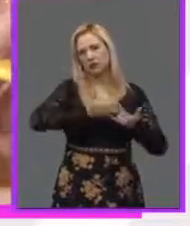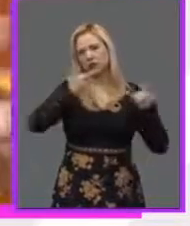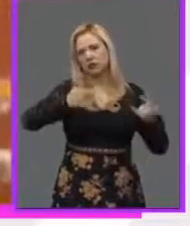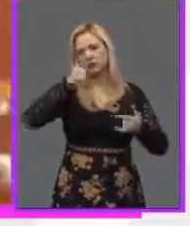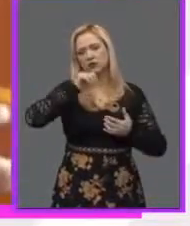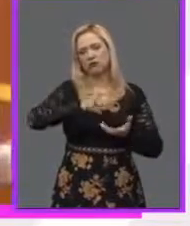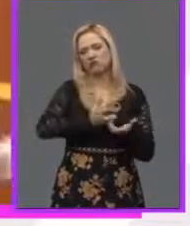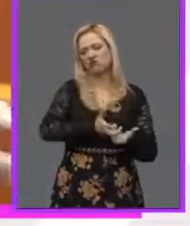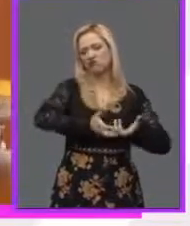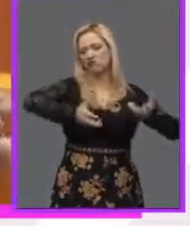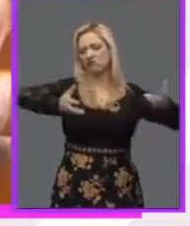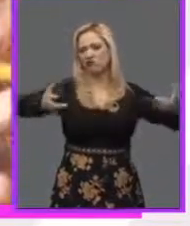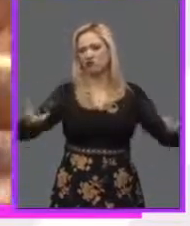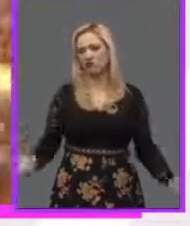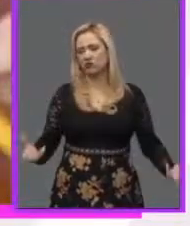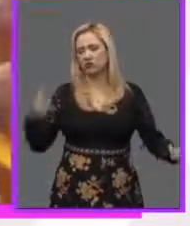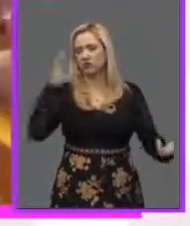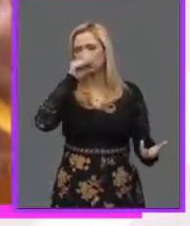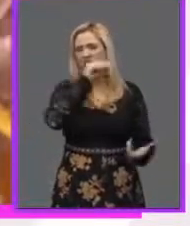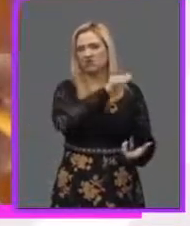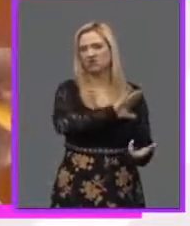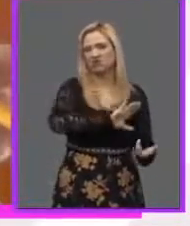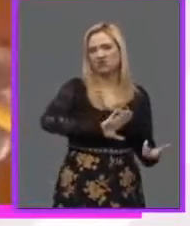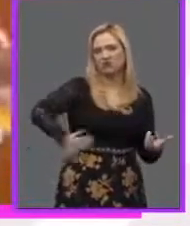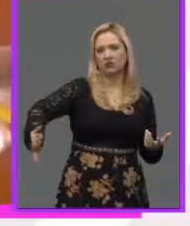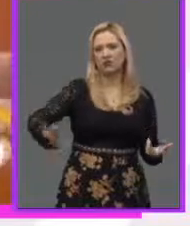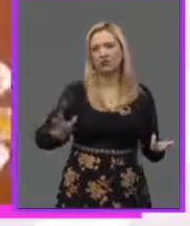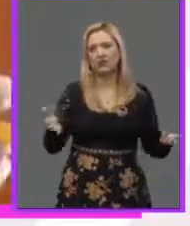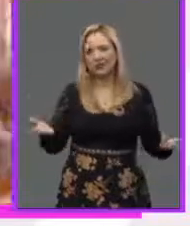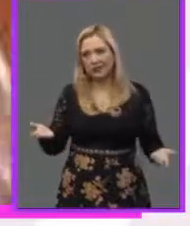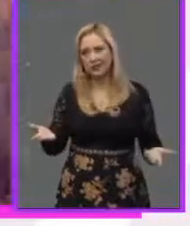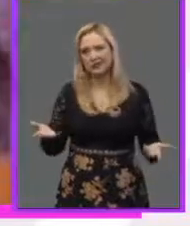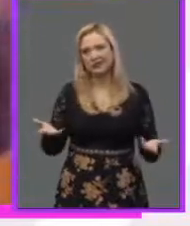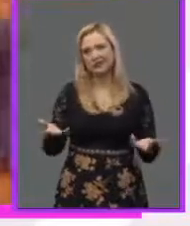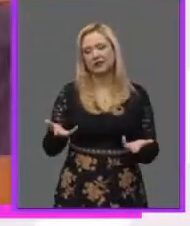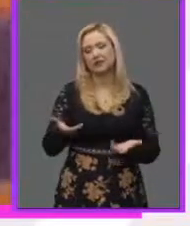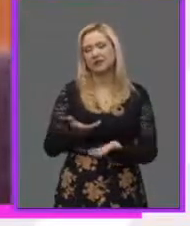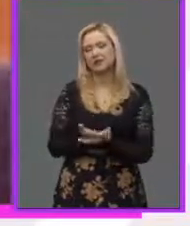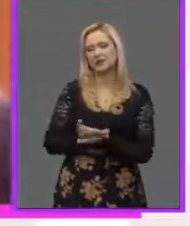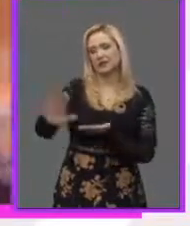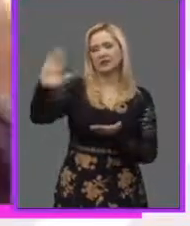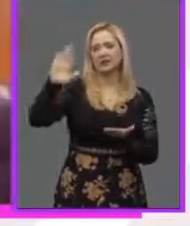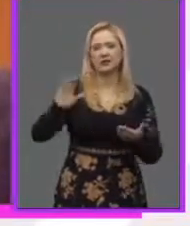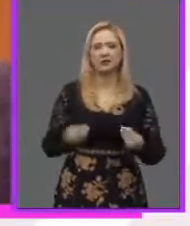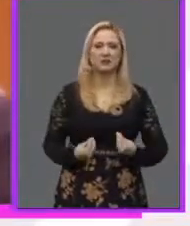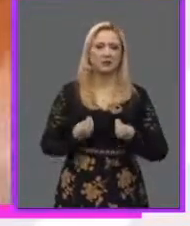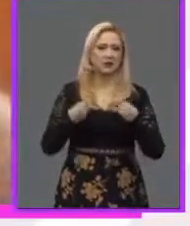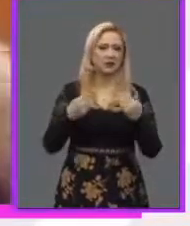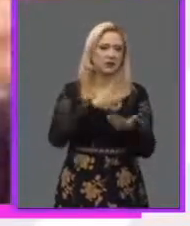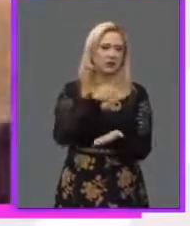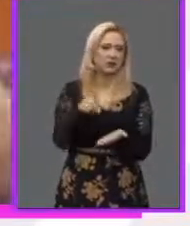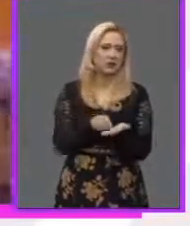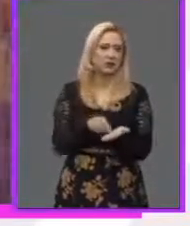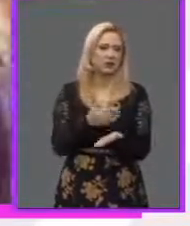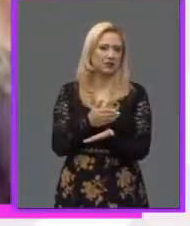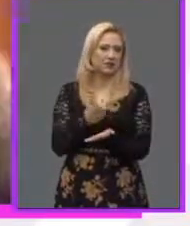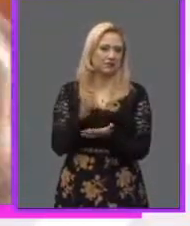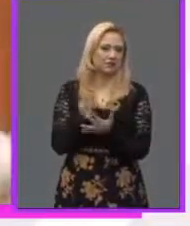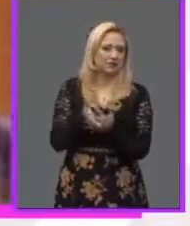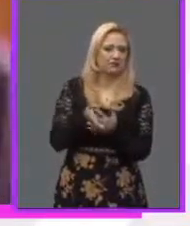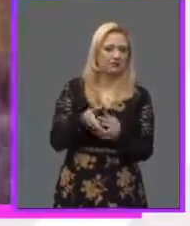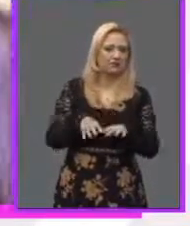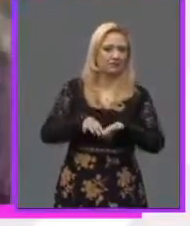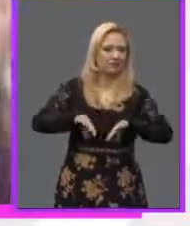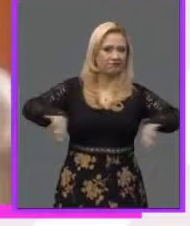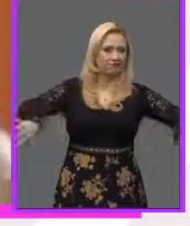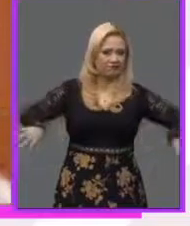una historia de segregación racial, que bueno, pues era natural que existiera una política de segregación en la vivienda y en el reparto, por